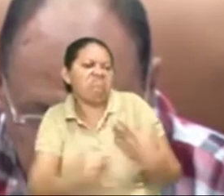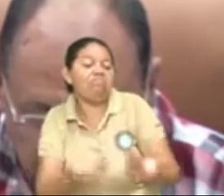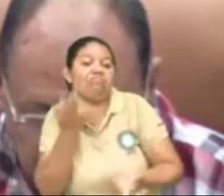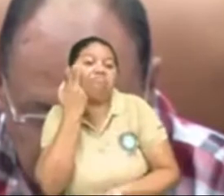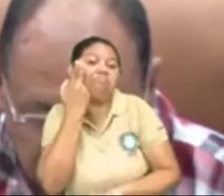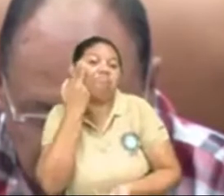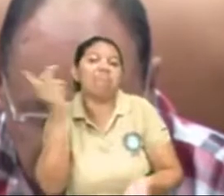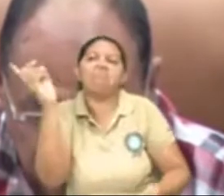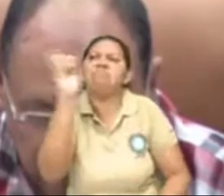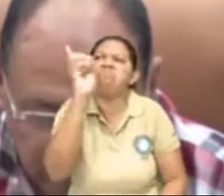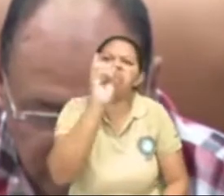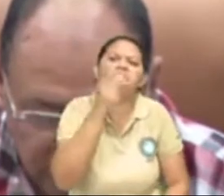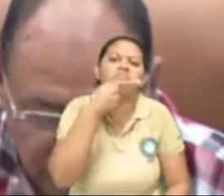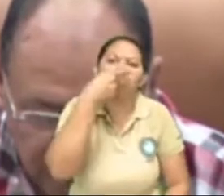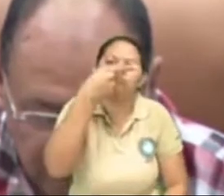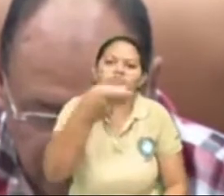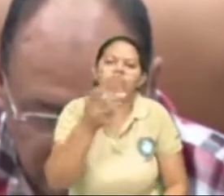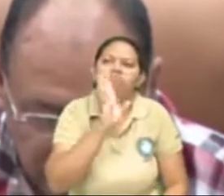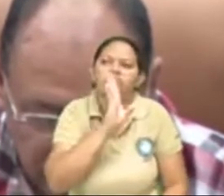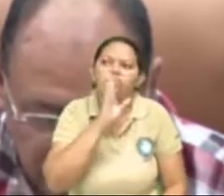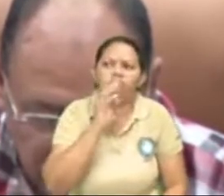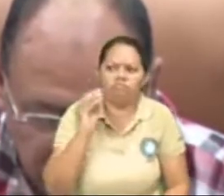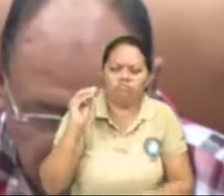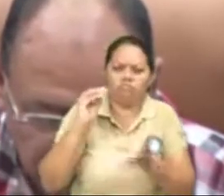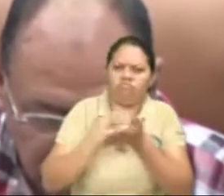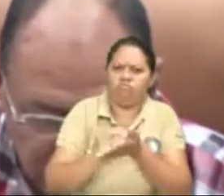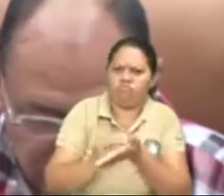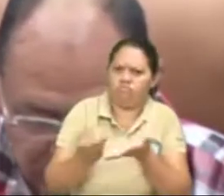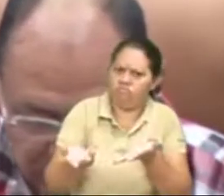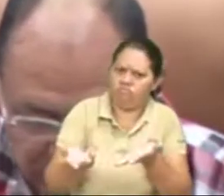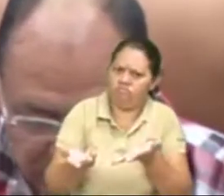Debemos de verlo de dónde vienen.